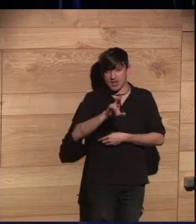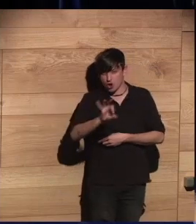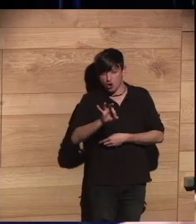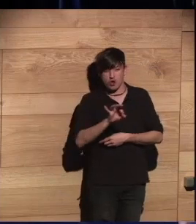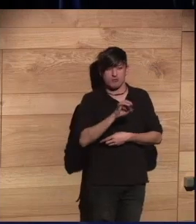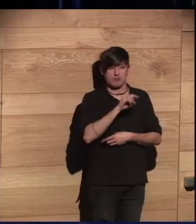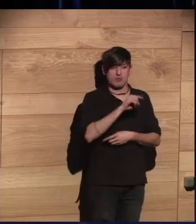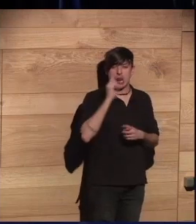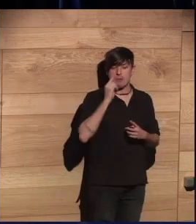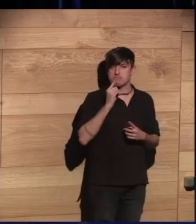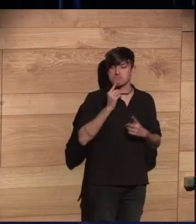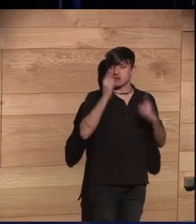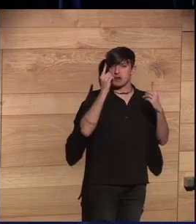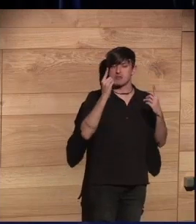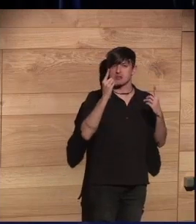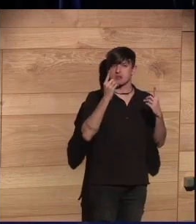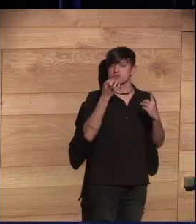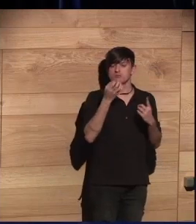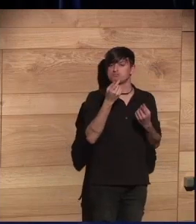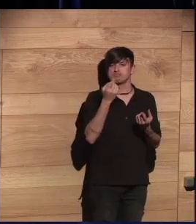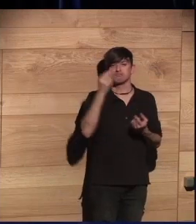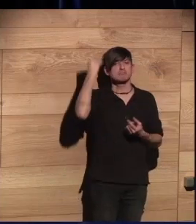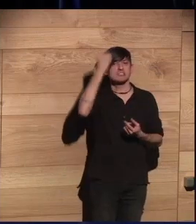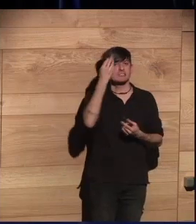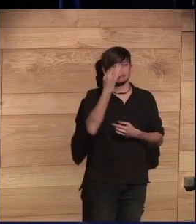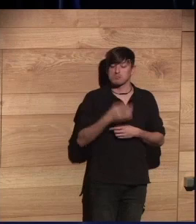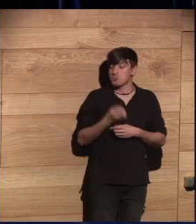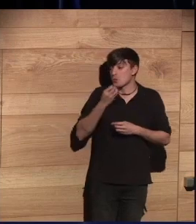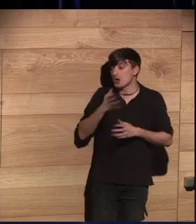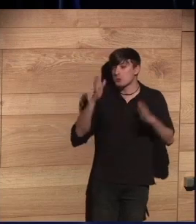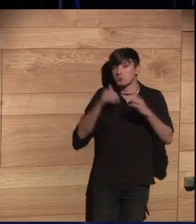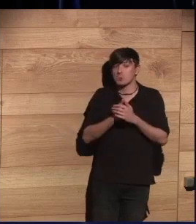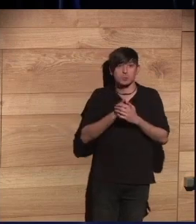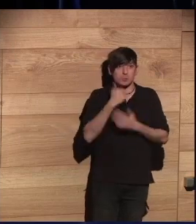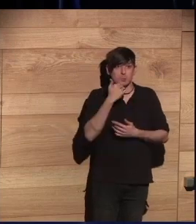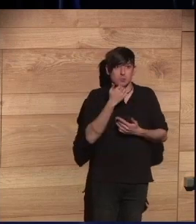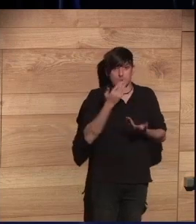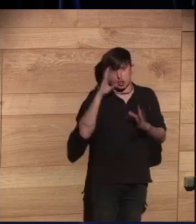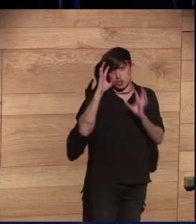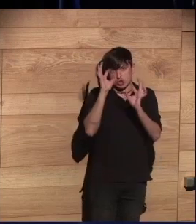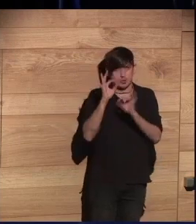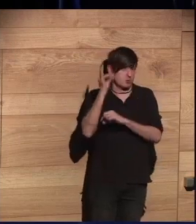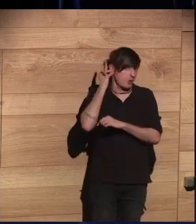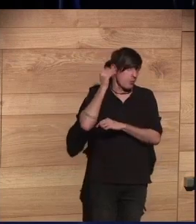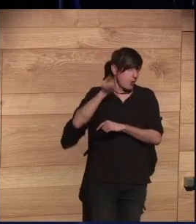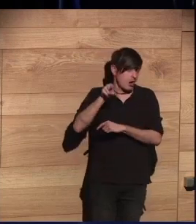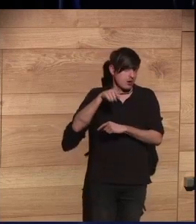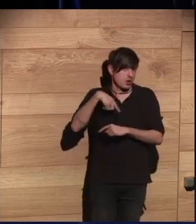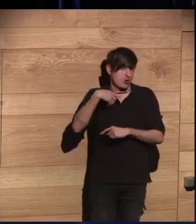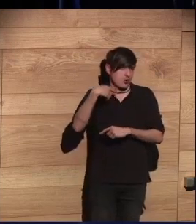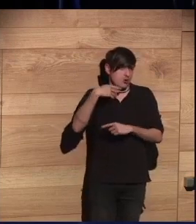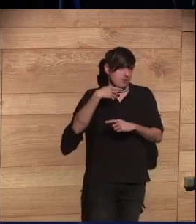Pastora Imperio, la primera versión, sí. Que sería, bueno, pues evidentemente era una mujer muy